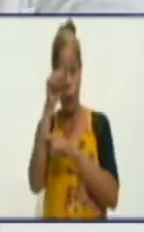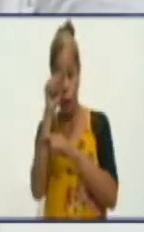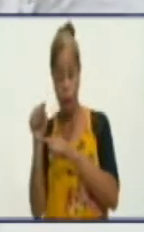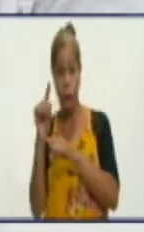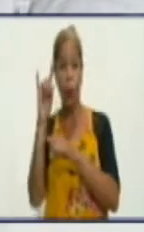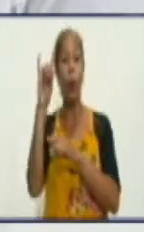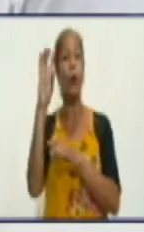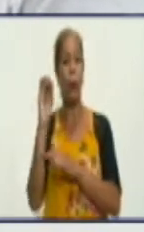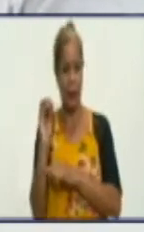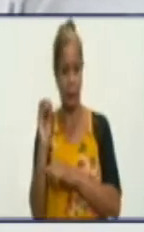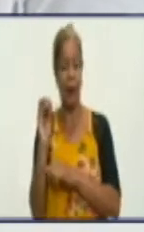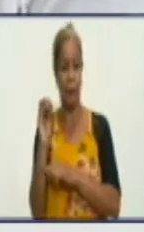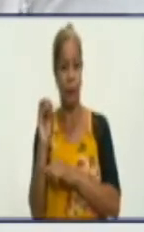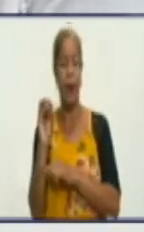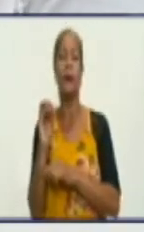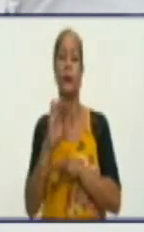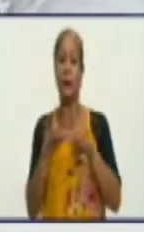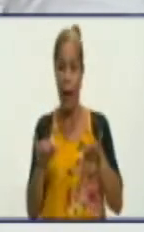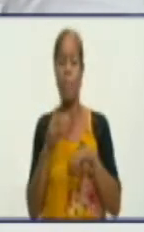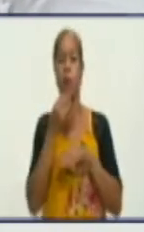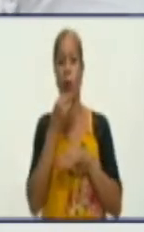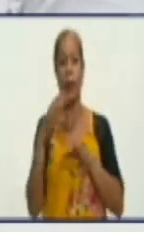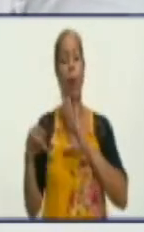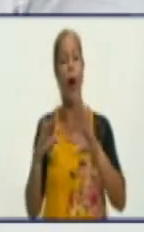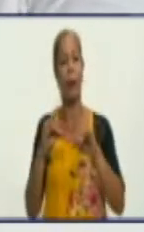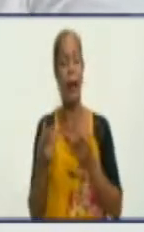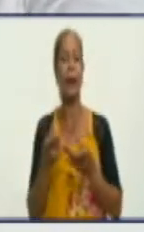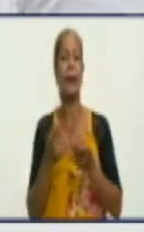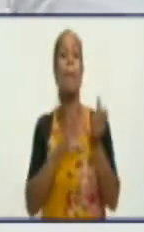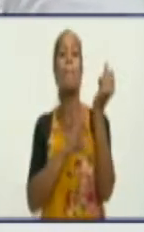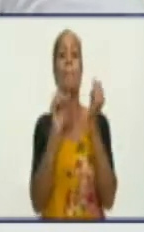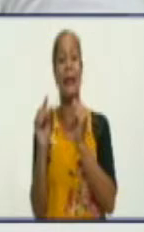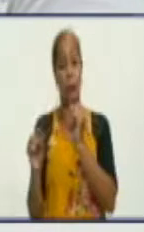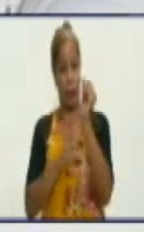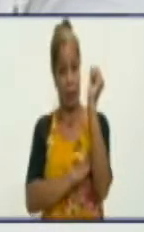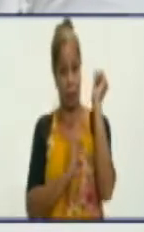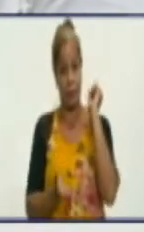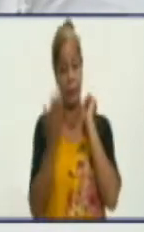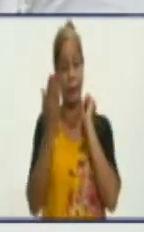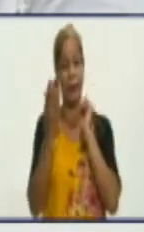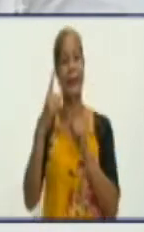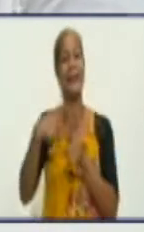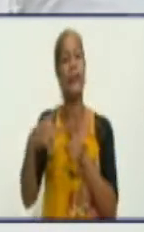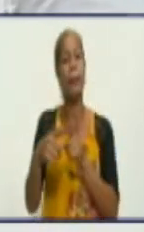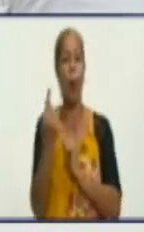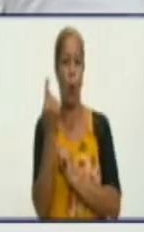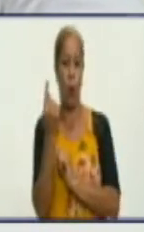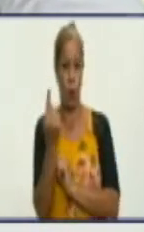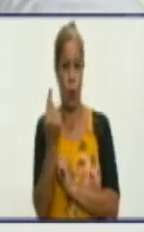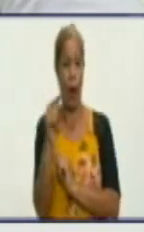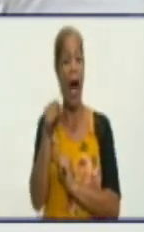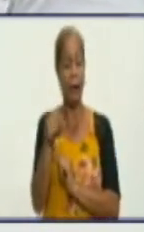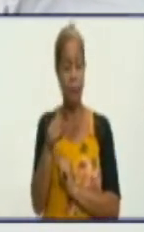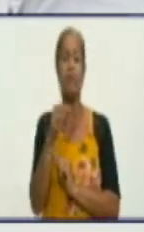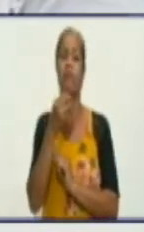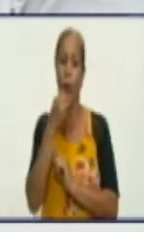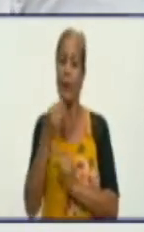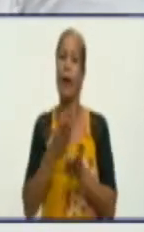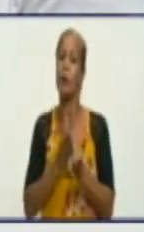mercurio, estamos hablando de un hipertenso tipo 1. O sea, que de ahí en adelante hay que hacer un seguimiento y sí debería llevar